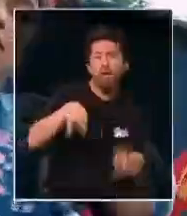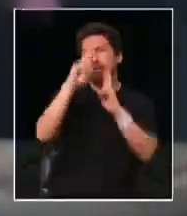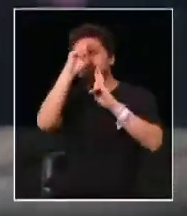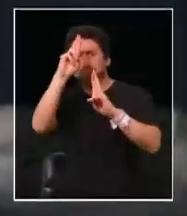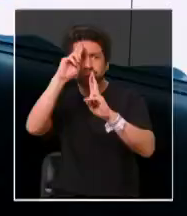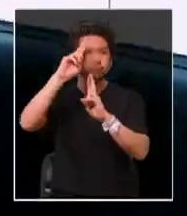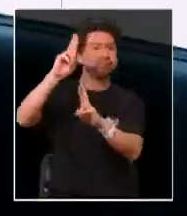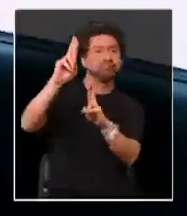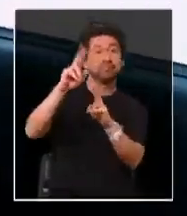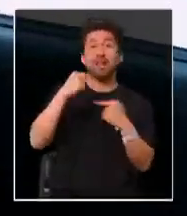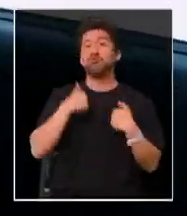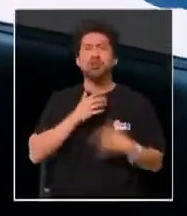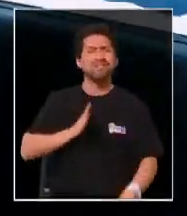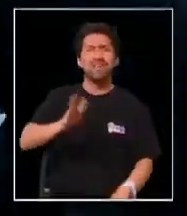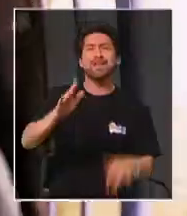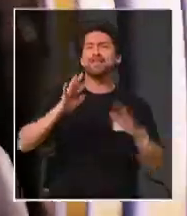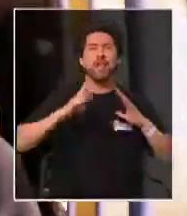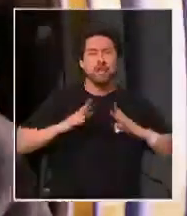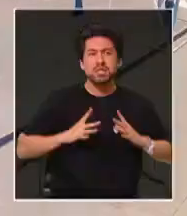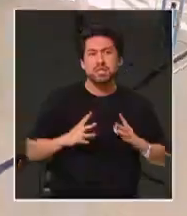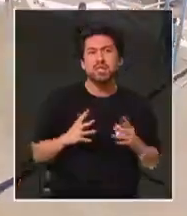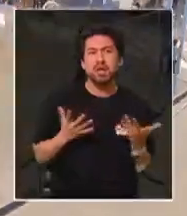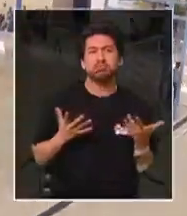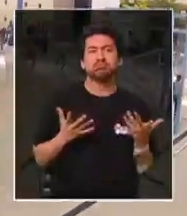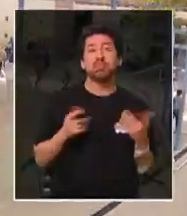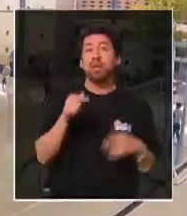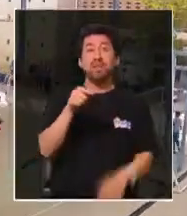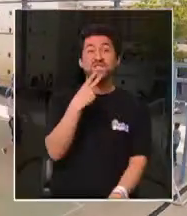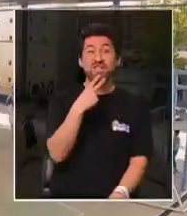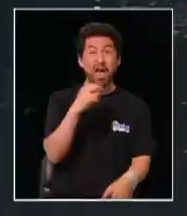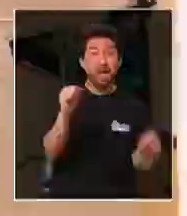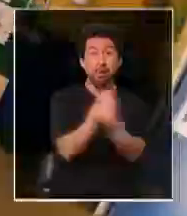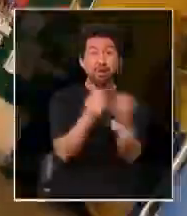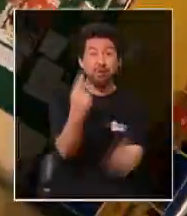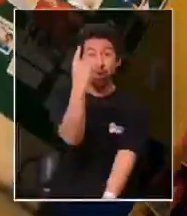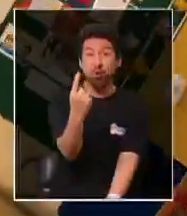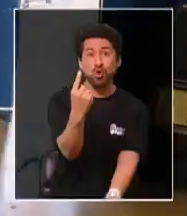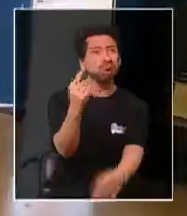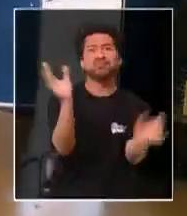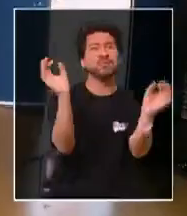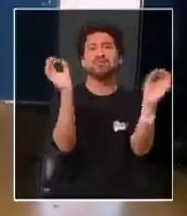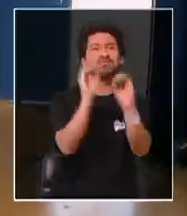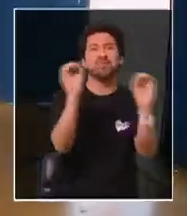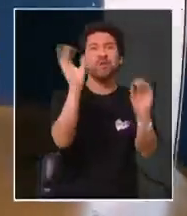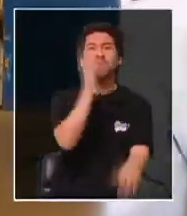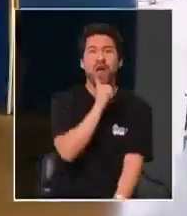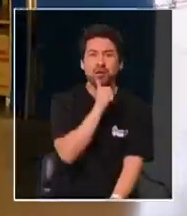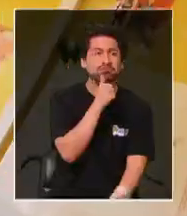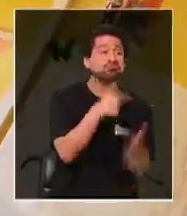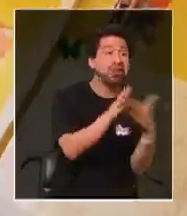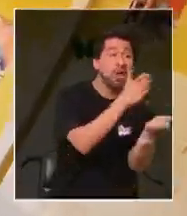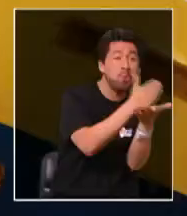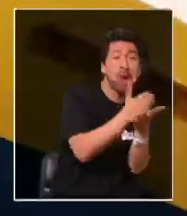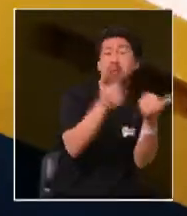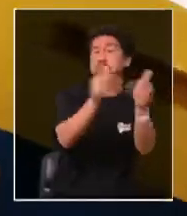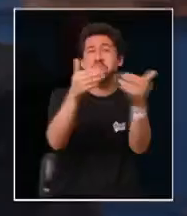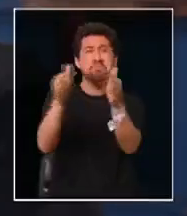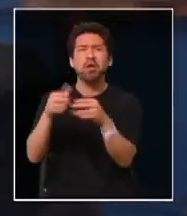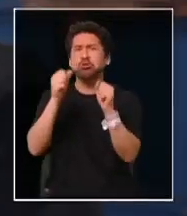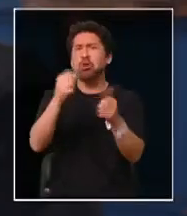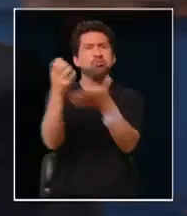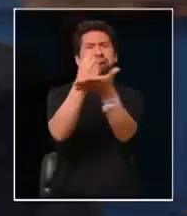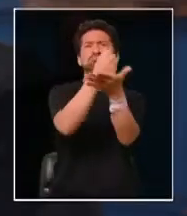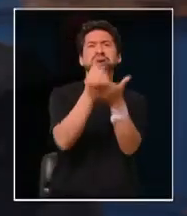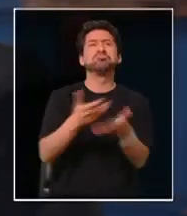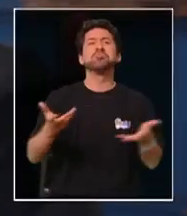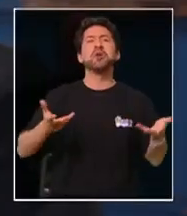seguir transmitir felicidad. Que nada es imposible en esta vida. Siendo en el colegio, siendo en donde sea, todo se consigue, todo se puede conseguir con